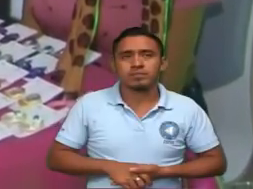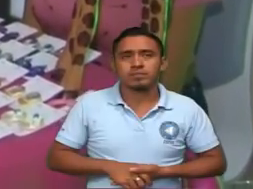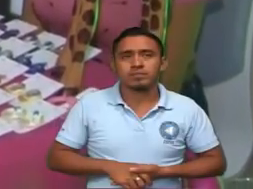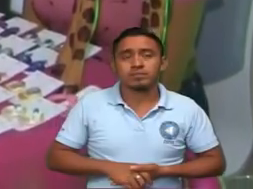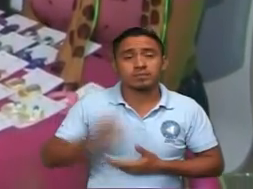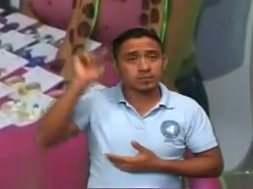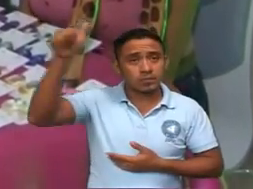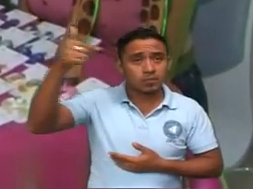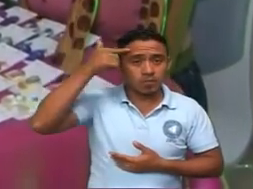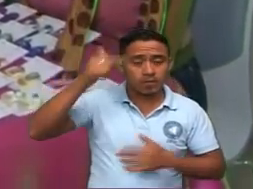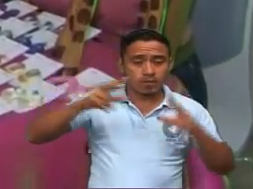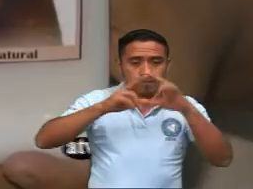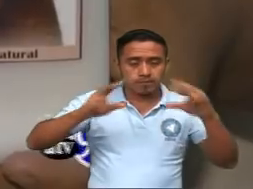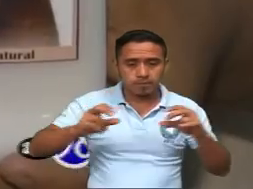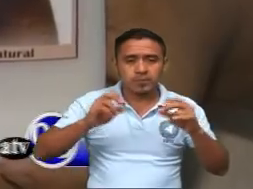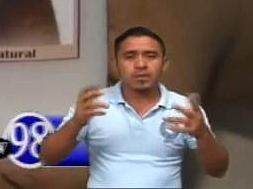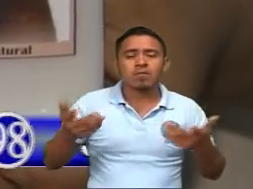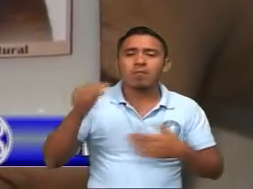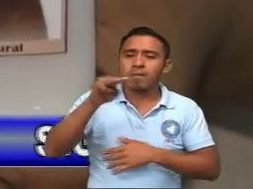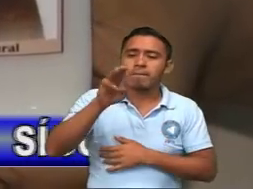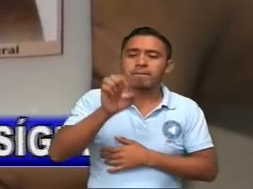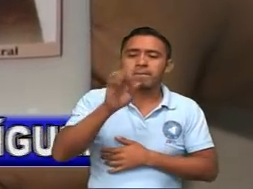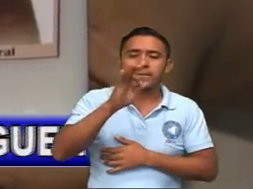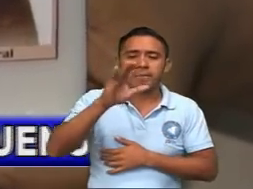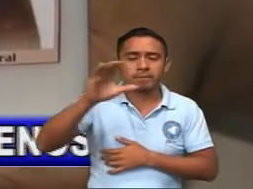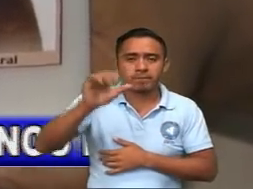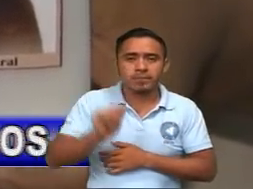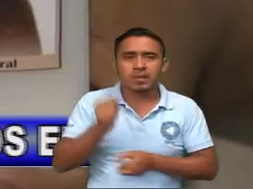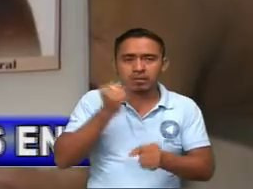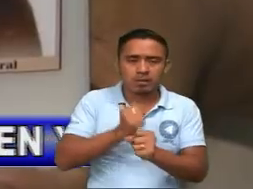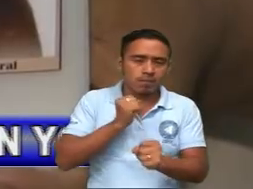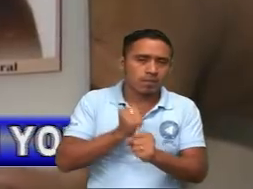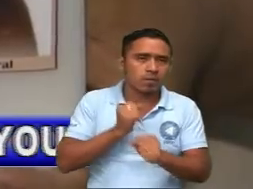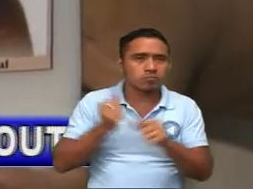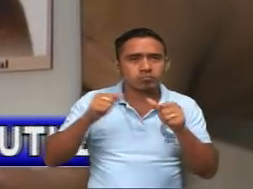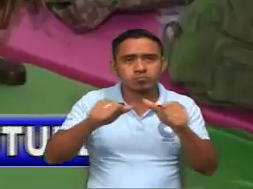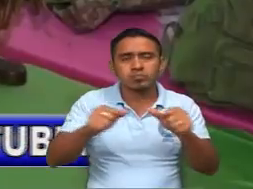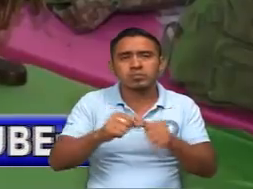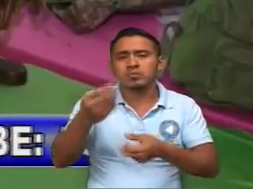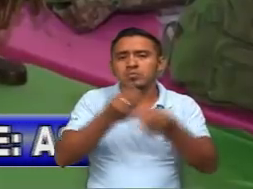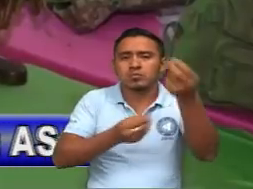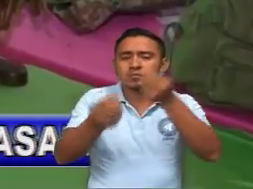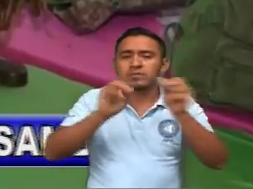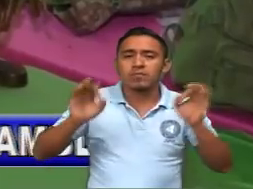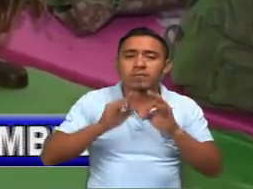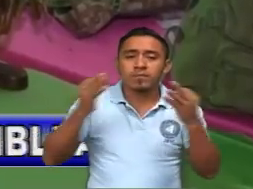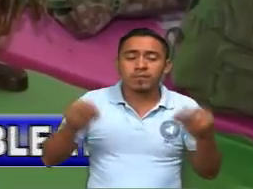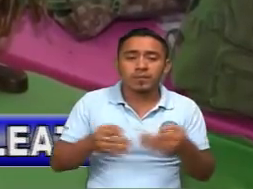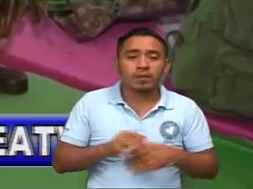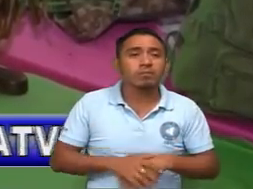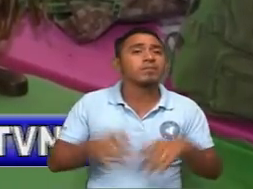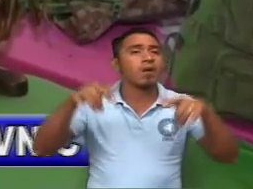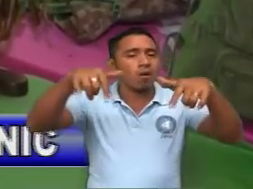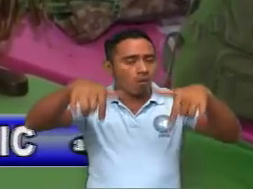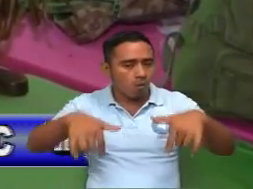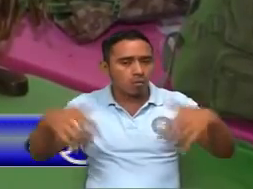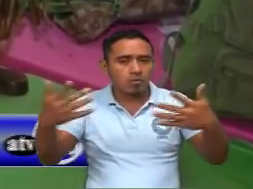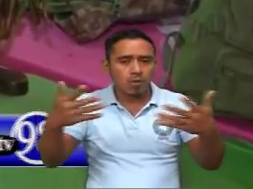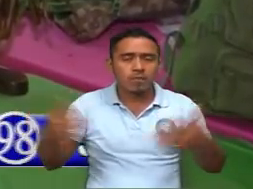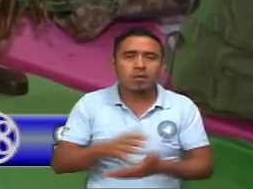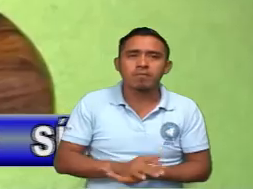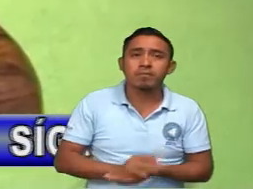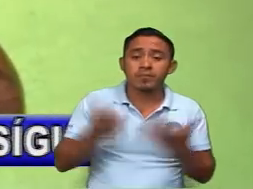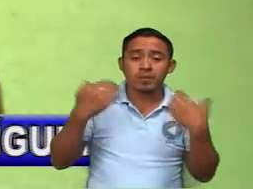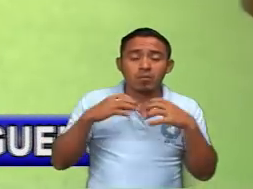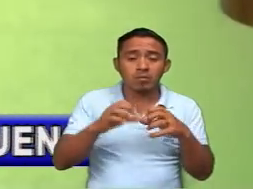El gobierno de Nicaragua, a través del MEFCA, continúa apoyando a los protagonistas de la economía familiar. Esta vez, protagonistas de la costa Caribe